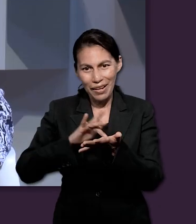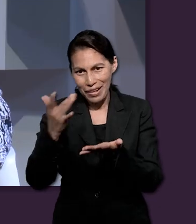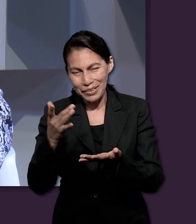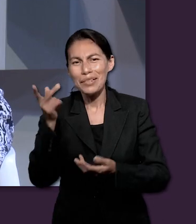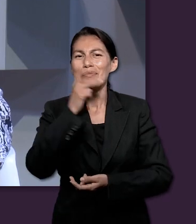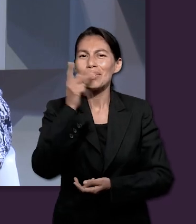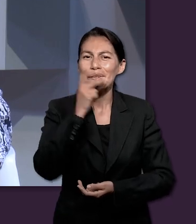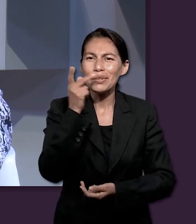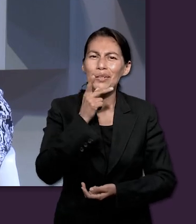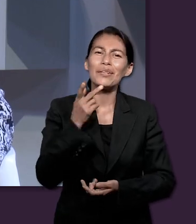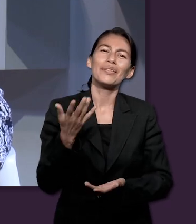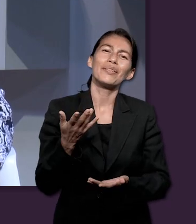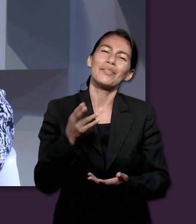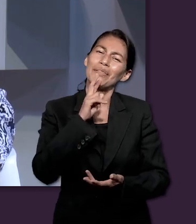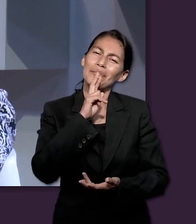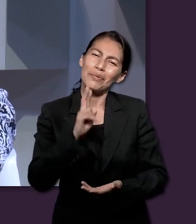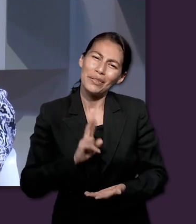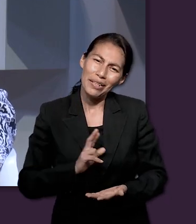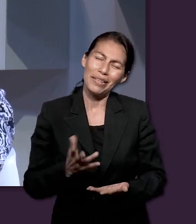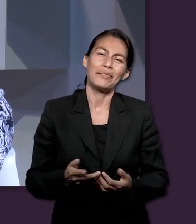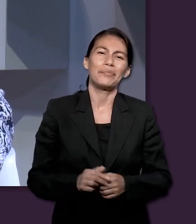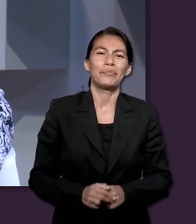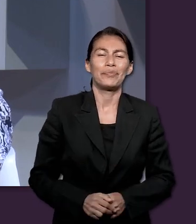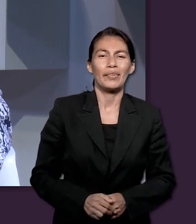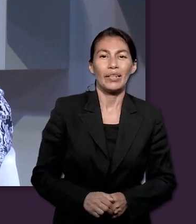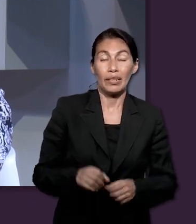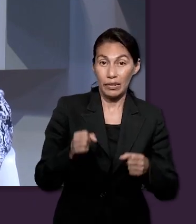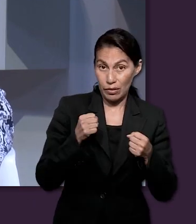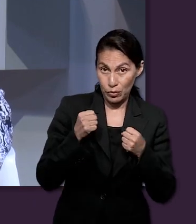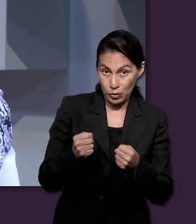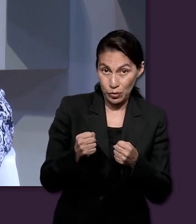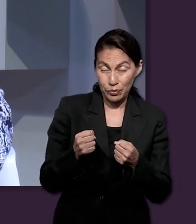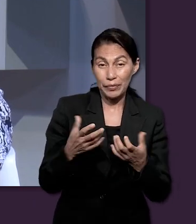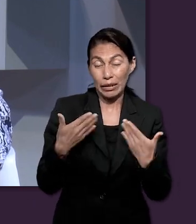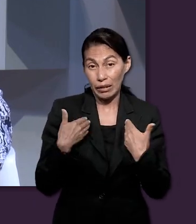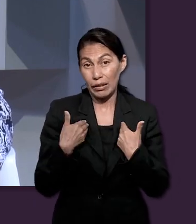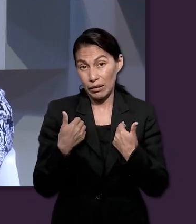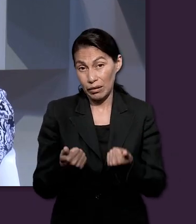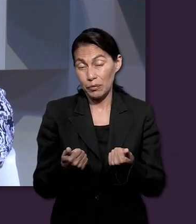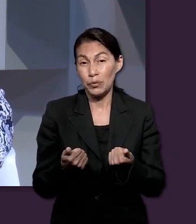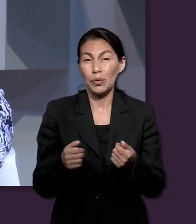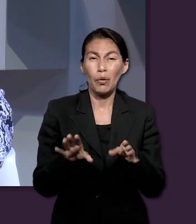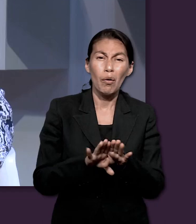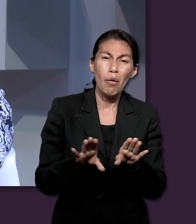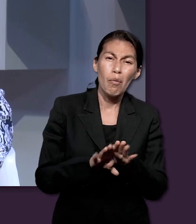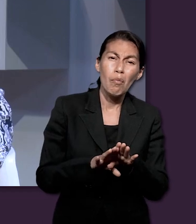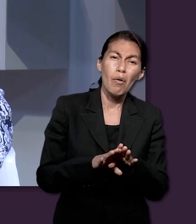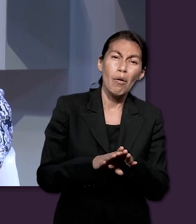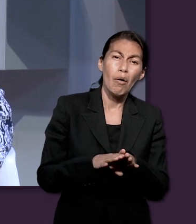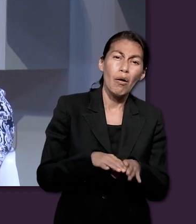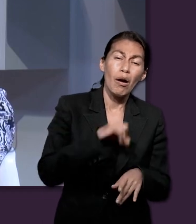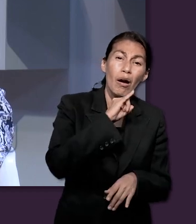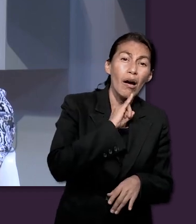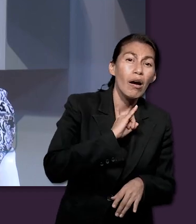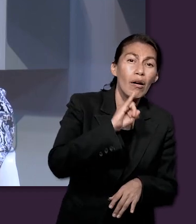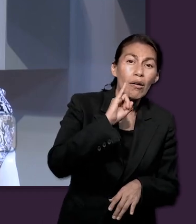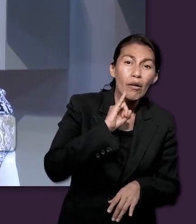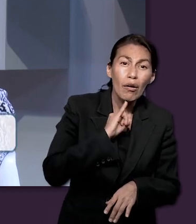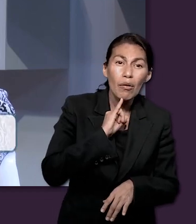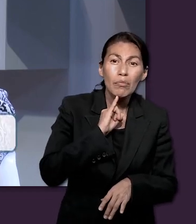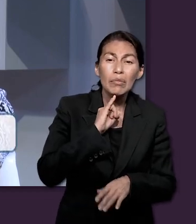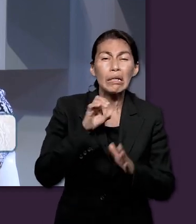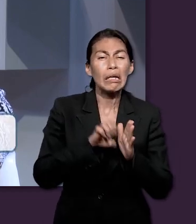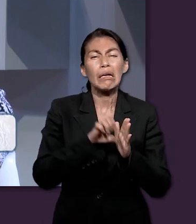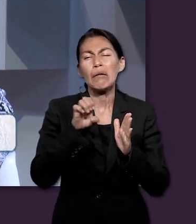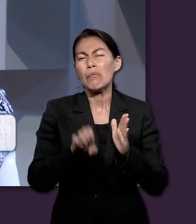Muchas gracias, pastor, por darle respuesta a esta pregunta. Sin duda alguna, nos damos cuenta que la vida de Jacob es un ejemplo claro